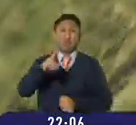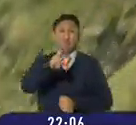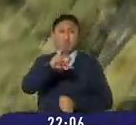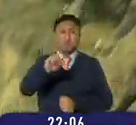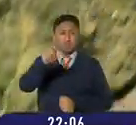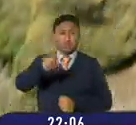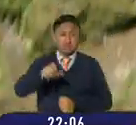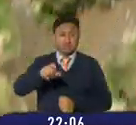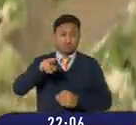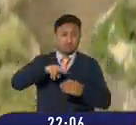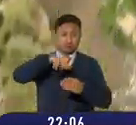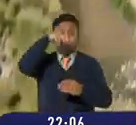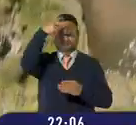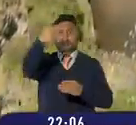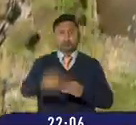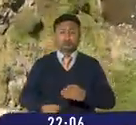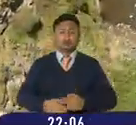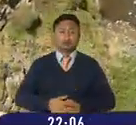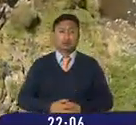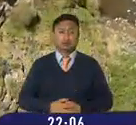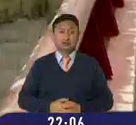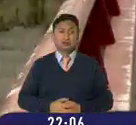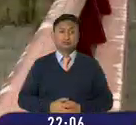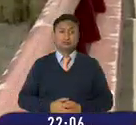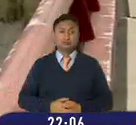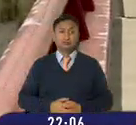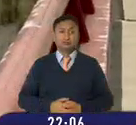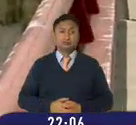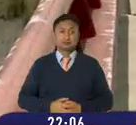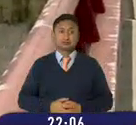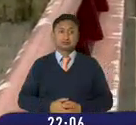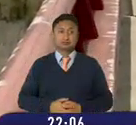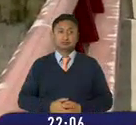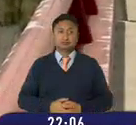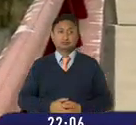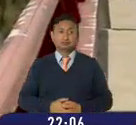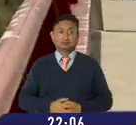bajo la modalidad de suicidio. En Quito informó Iván Gazamen.